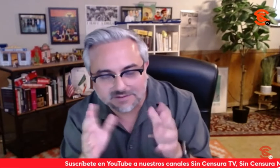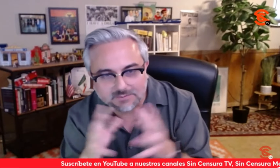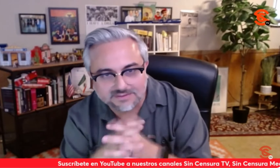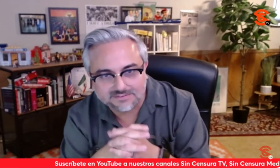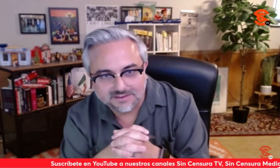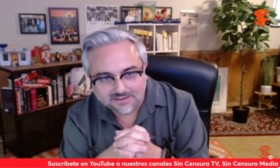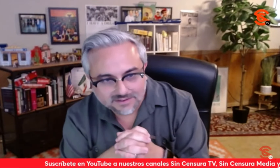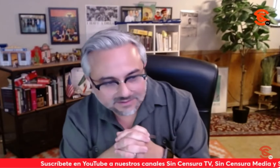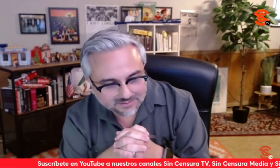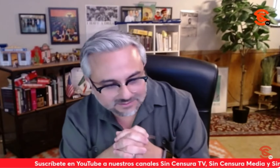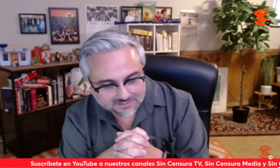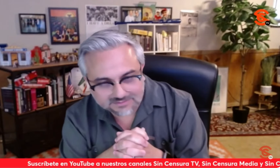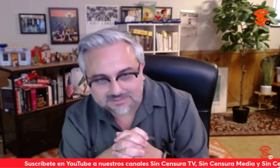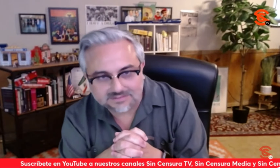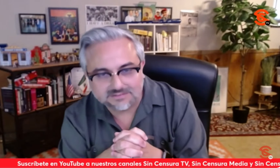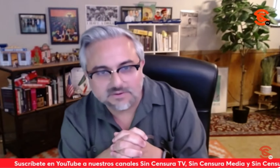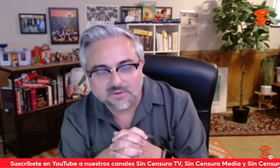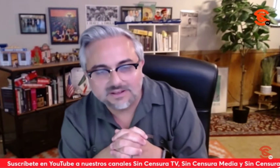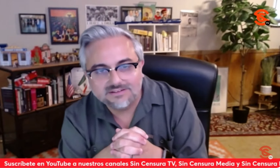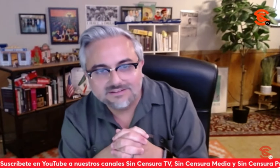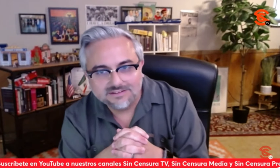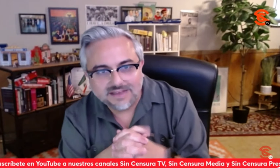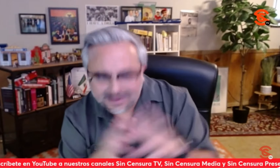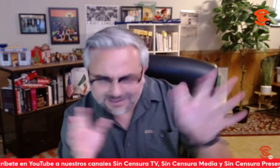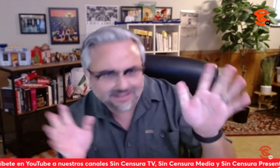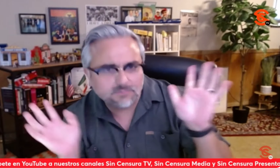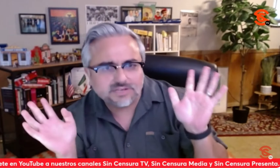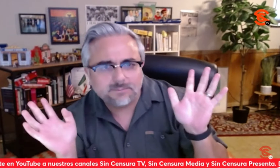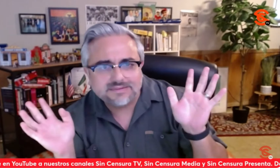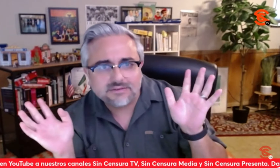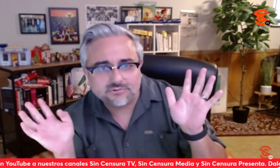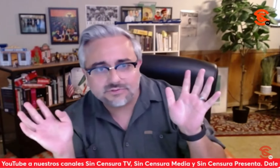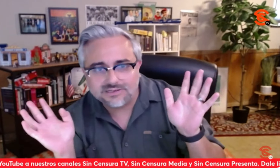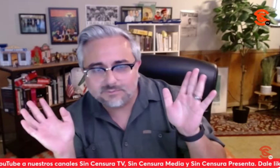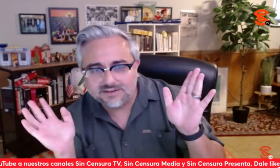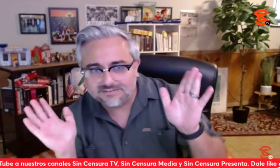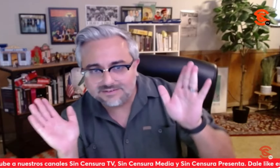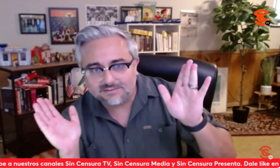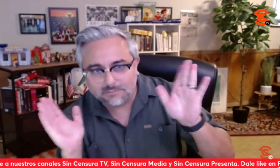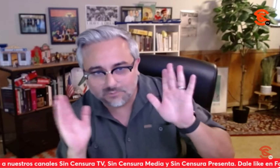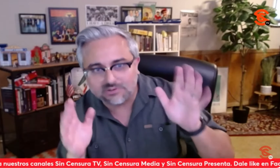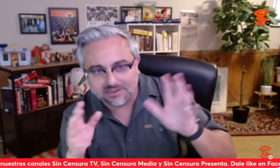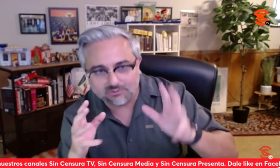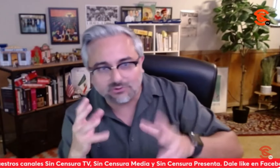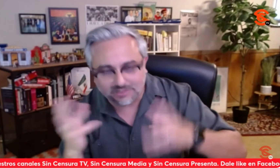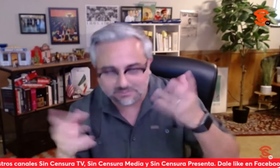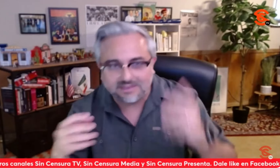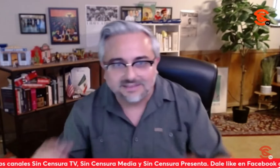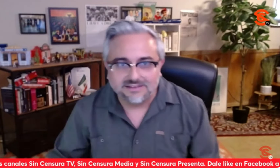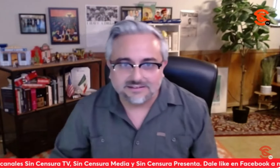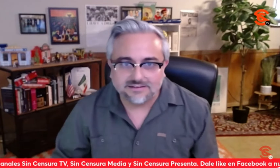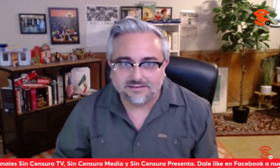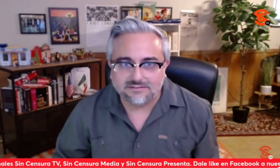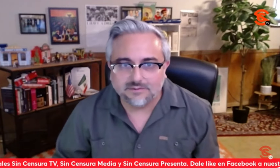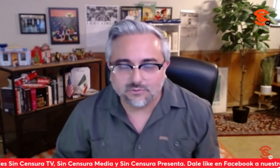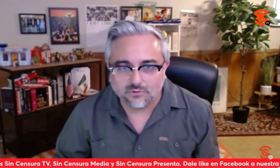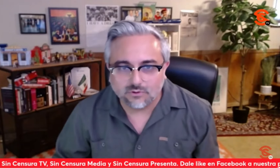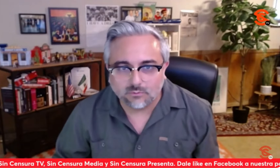de infamias de esta señora. Aquí le damos carpetazo, si le parece, y vamos al otro tema